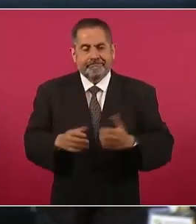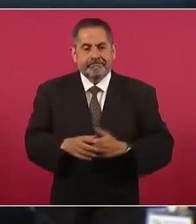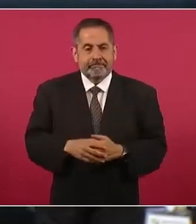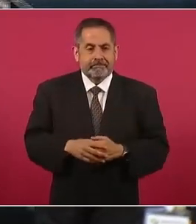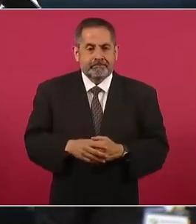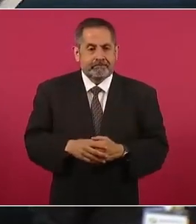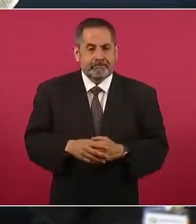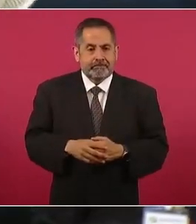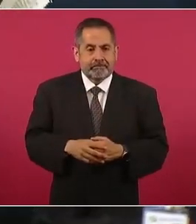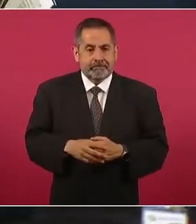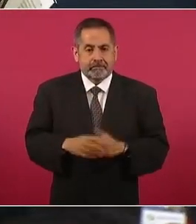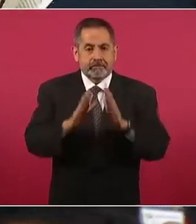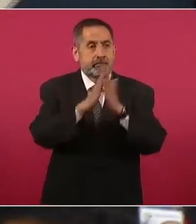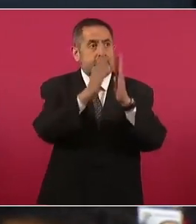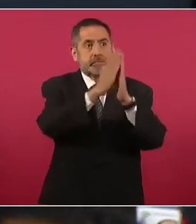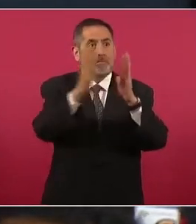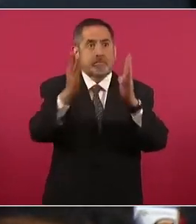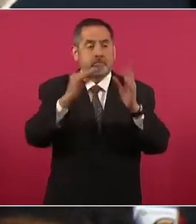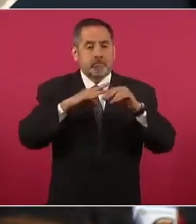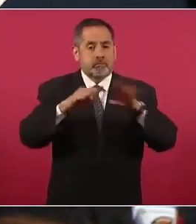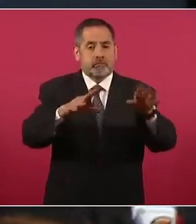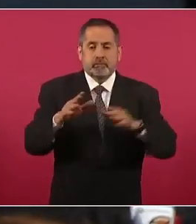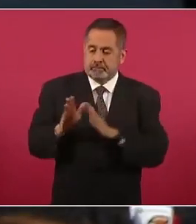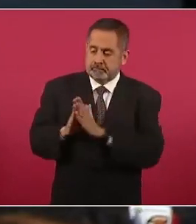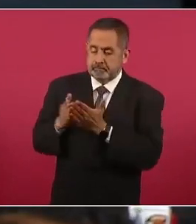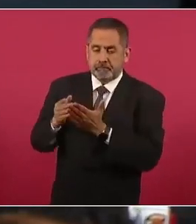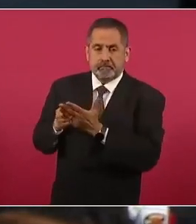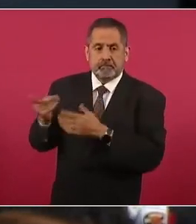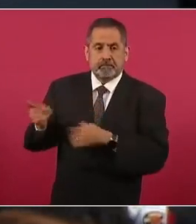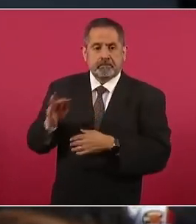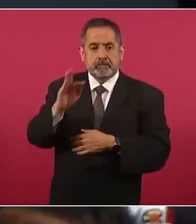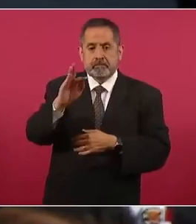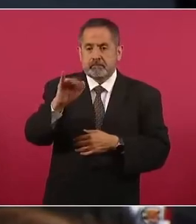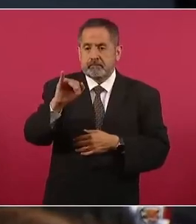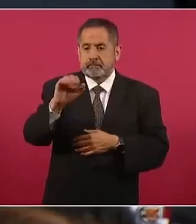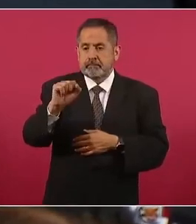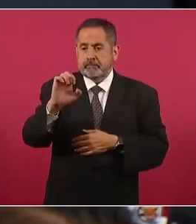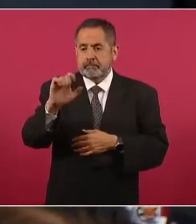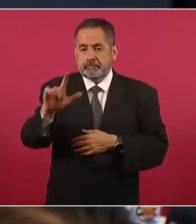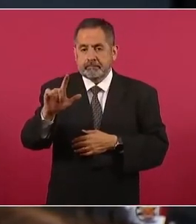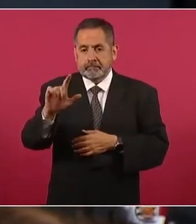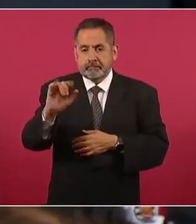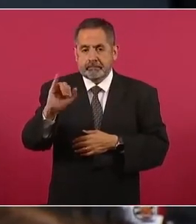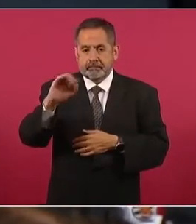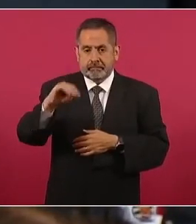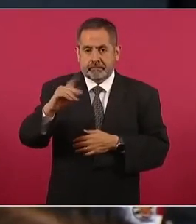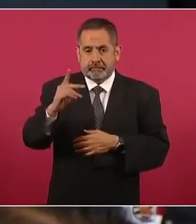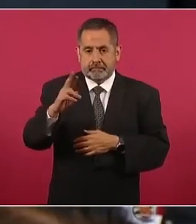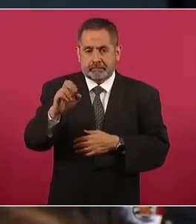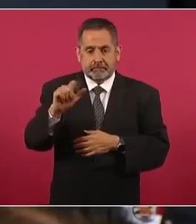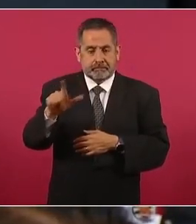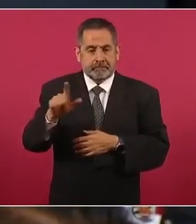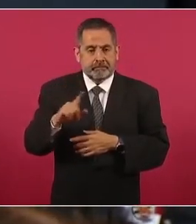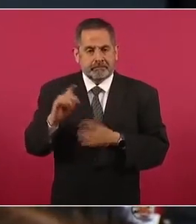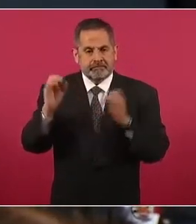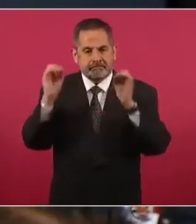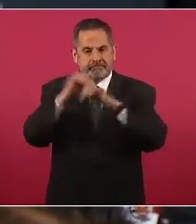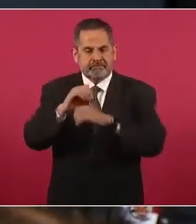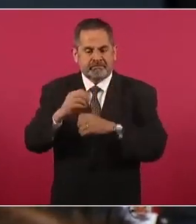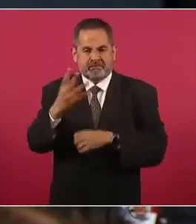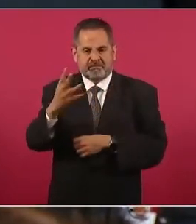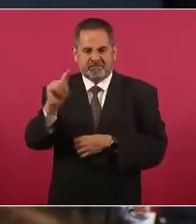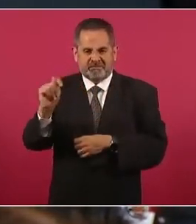No está en librerías, me lo hizo llegar, y es El Fiscal Imperial, el eslabón más oscuro de la